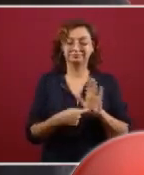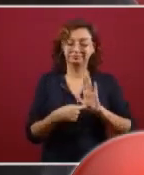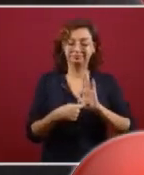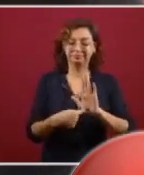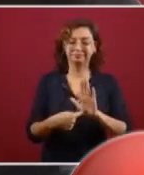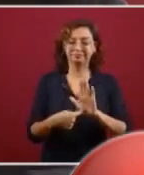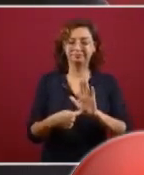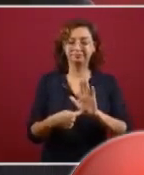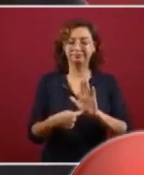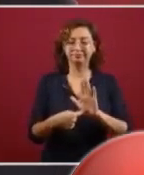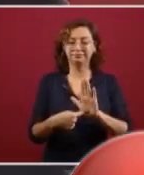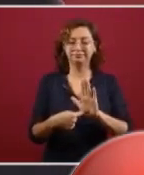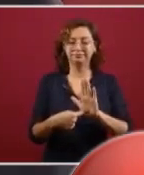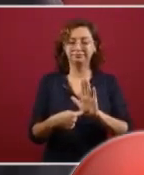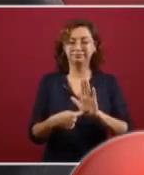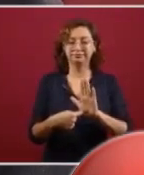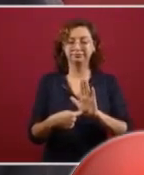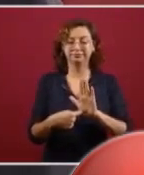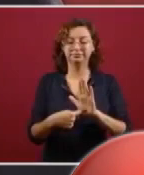con